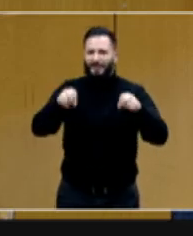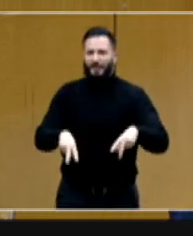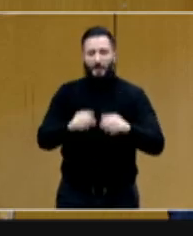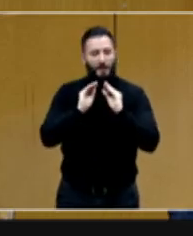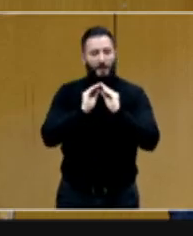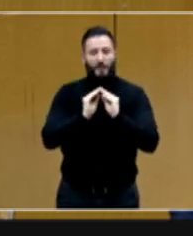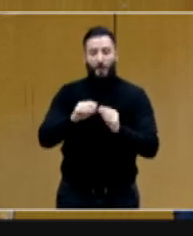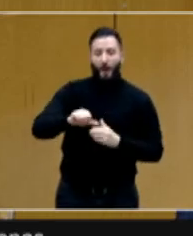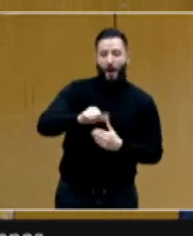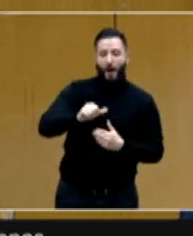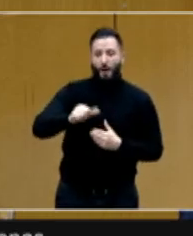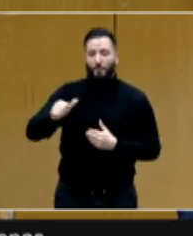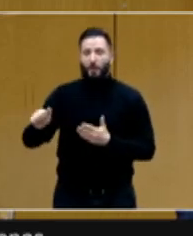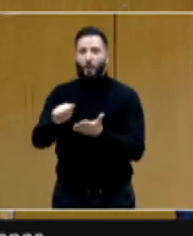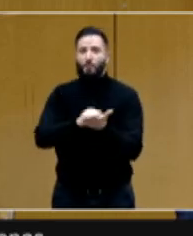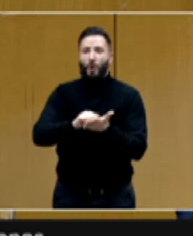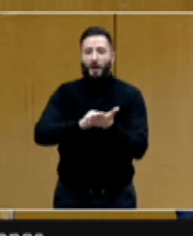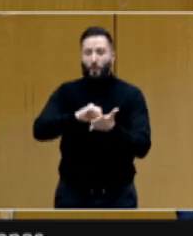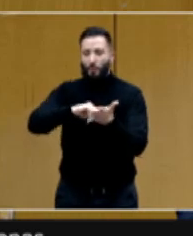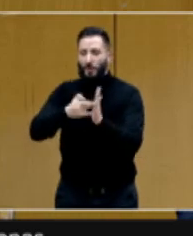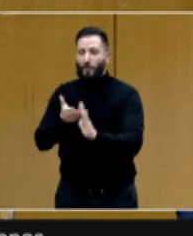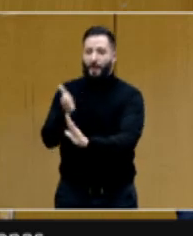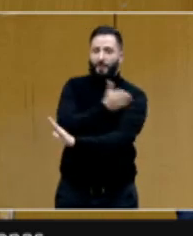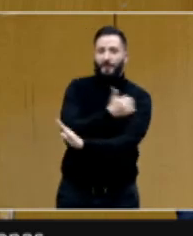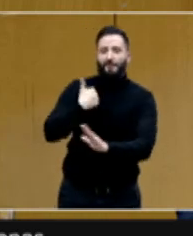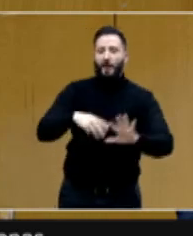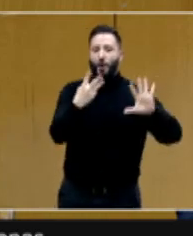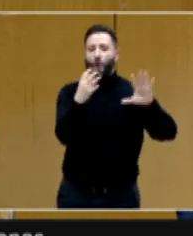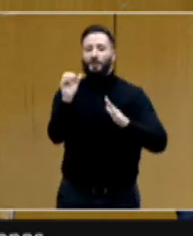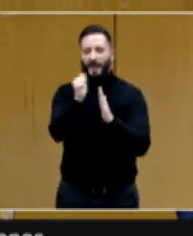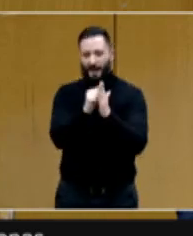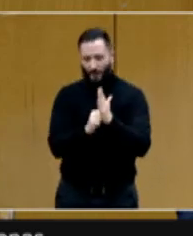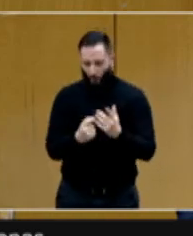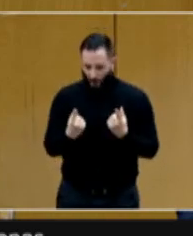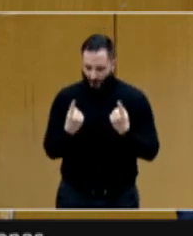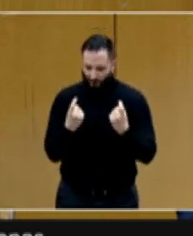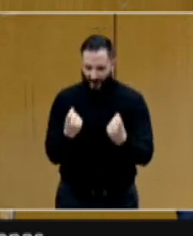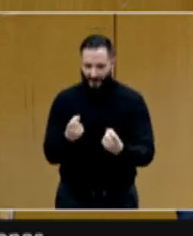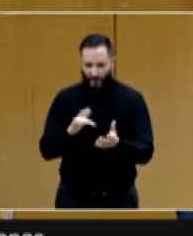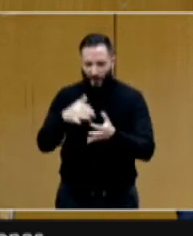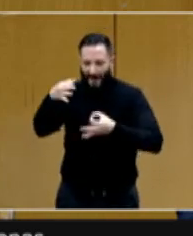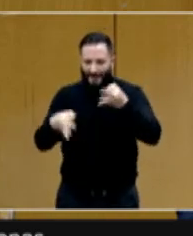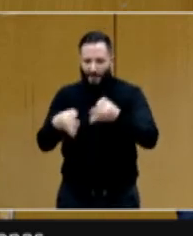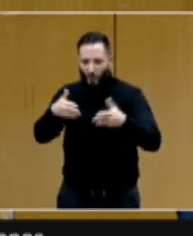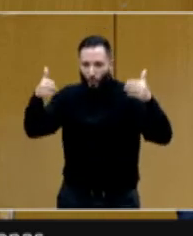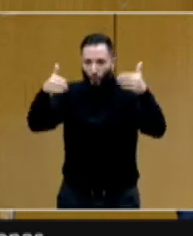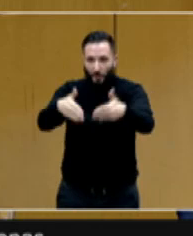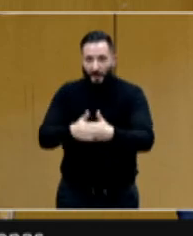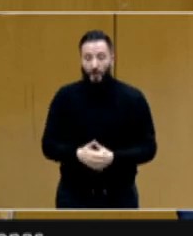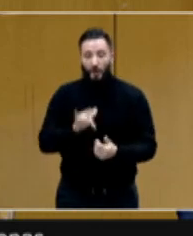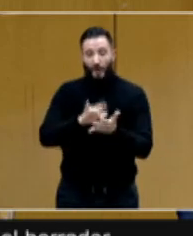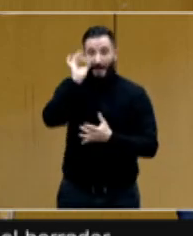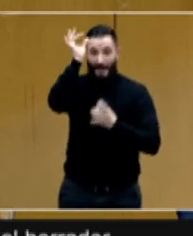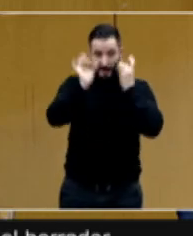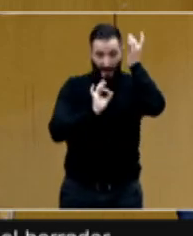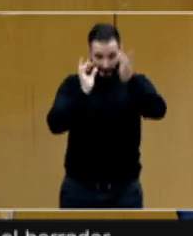el borrador ante el proyecto en unos 60 artículos nos falta la intervención judicial la idea las ideas que tenemos son